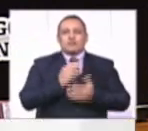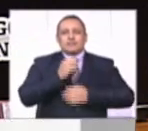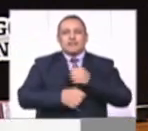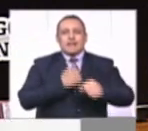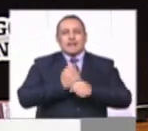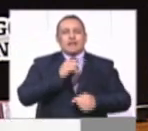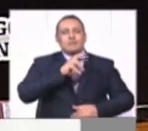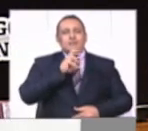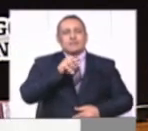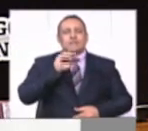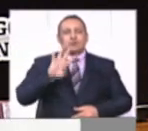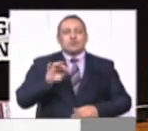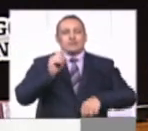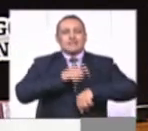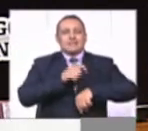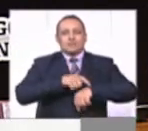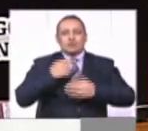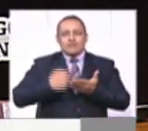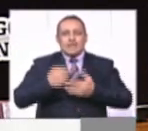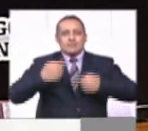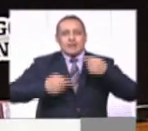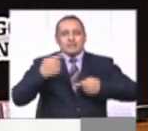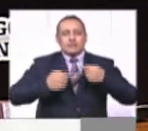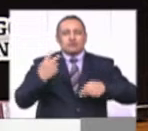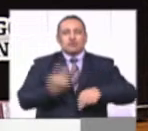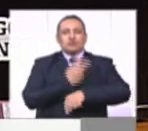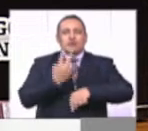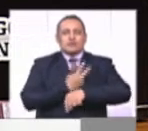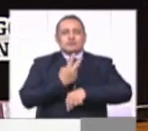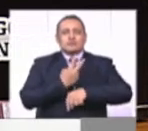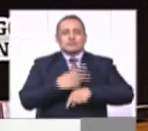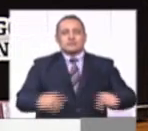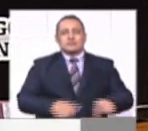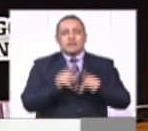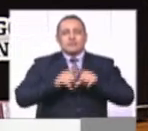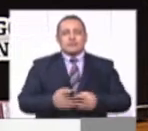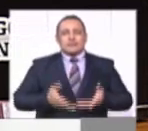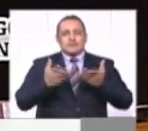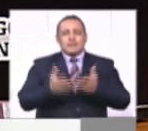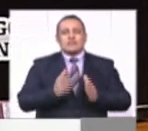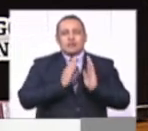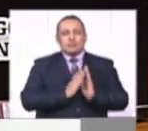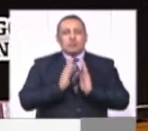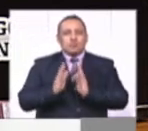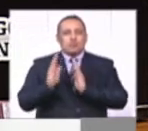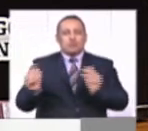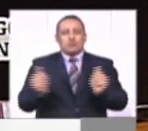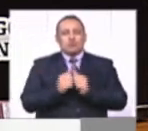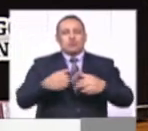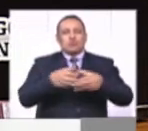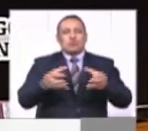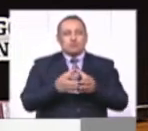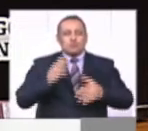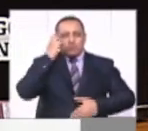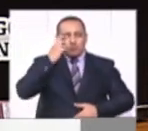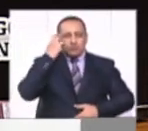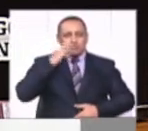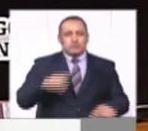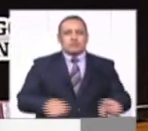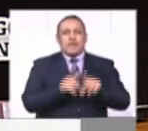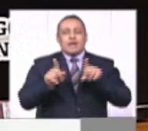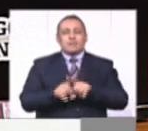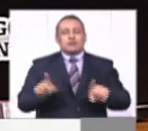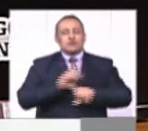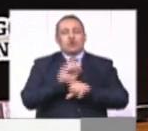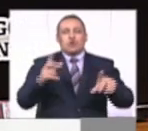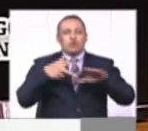2024 el tiempo para el debate será de 2 horas distribuidas proporcionalmente entre los grupos parlamentarios